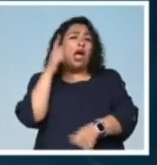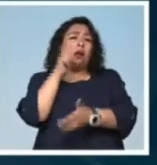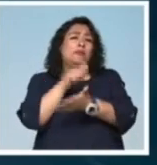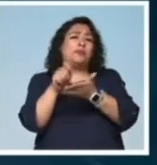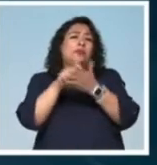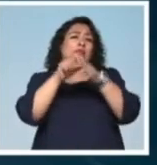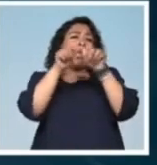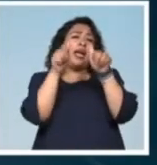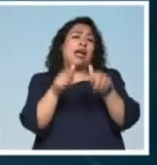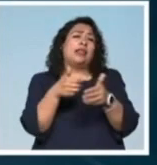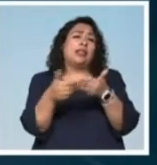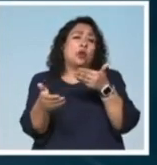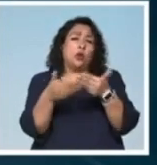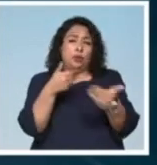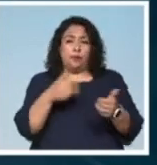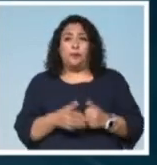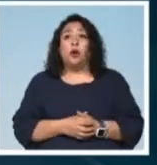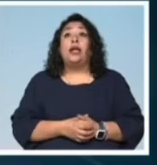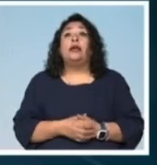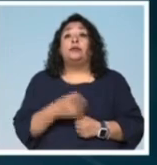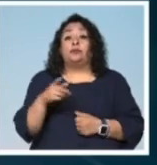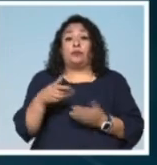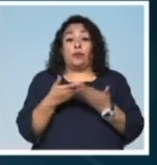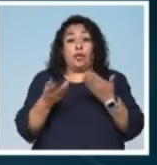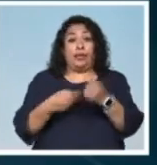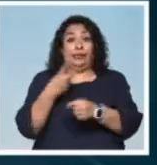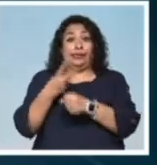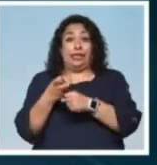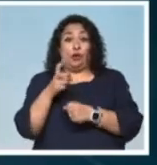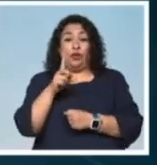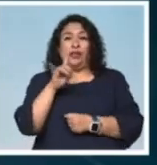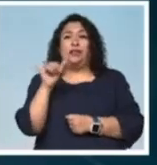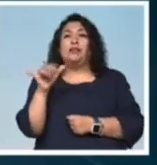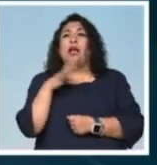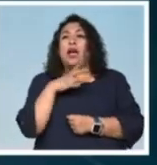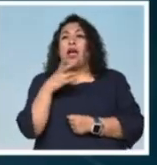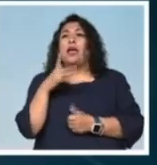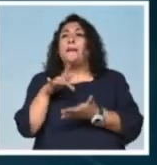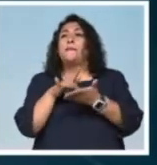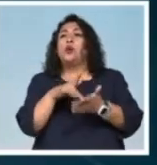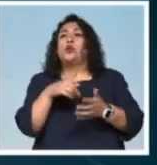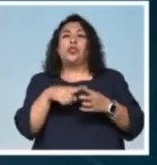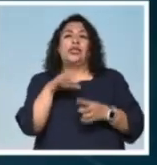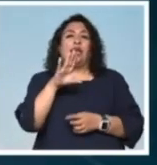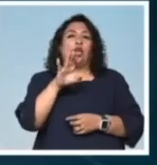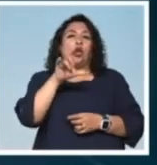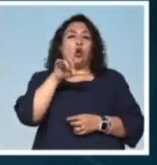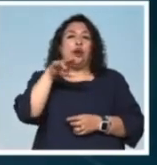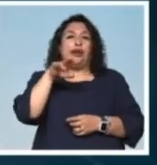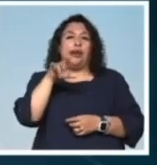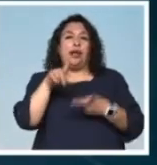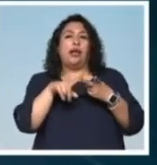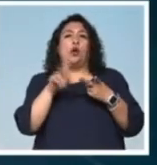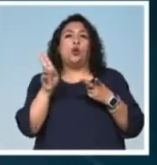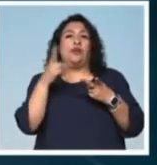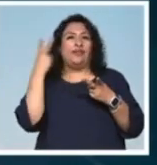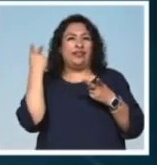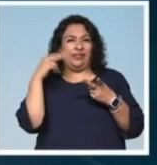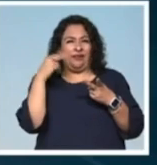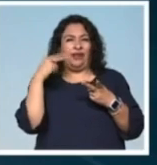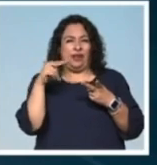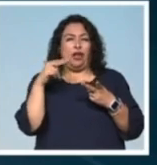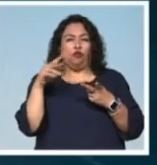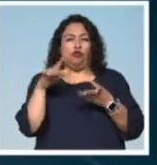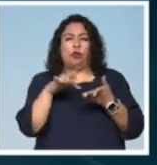arte contemporáneo. Esta segunda edición aparece bajo los auspicios del Colegio Nacional y la Universidad Veracruzana